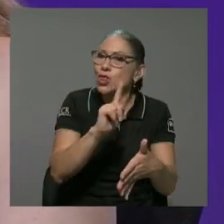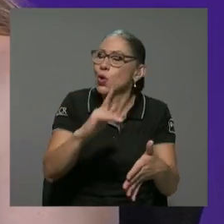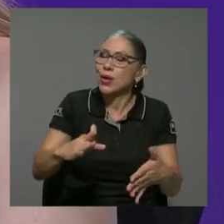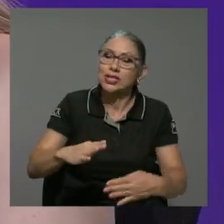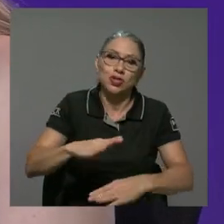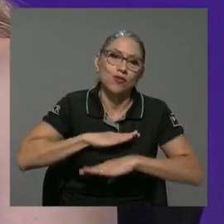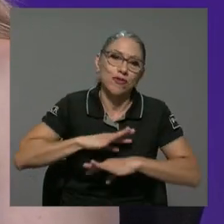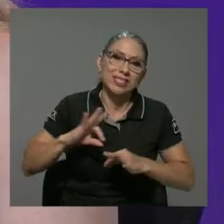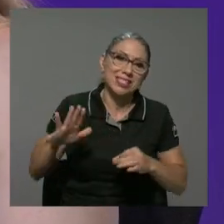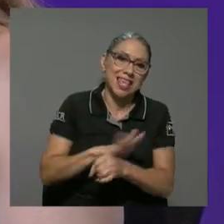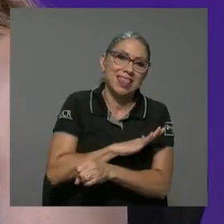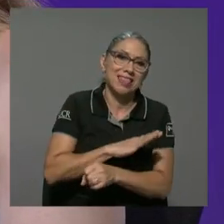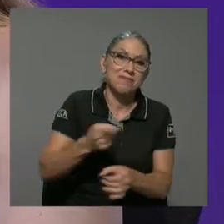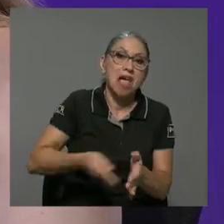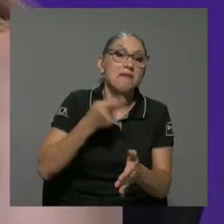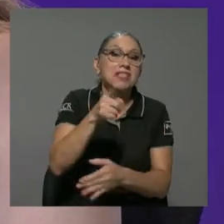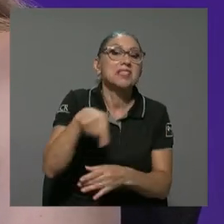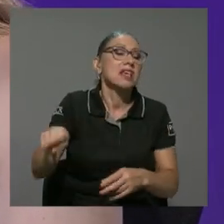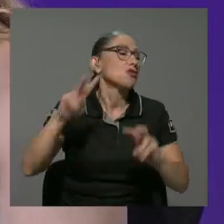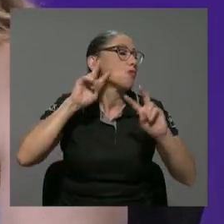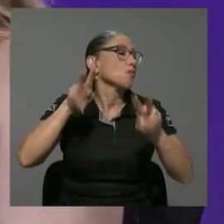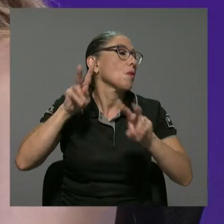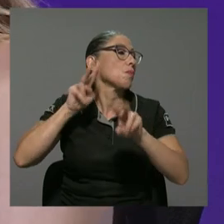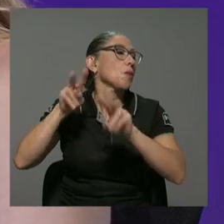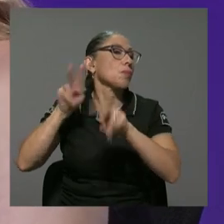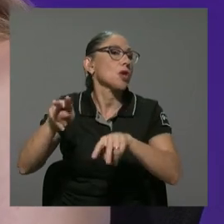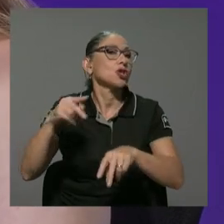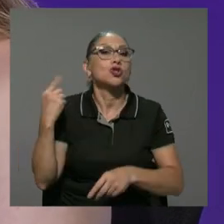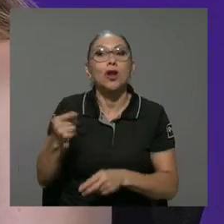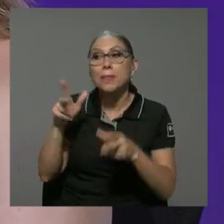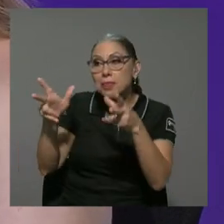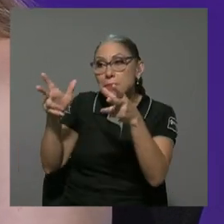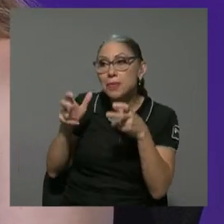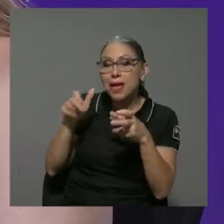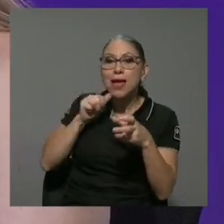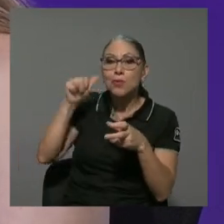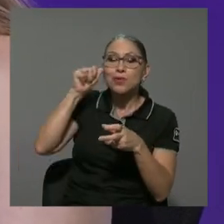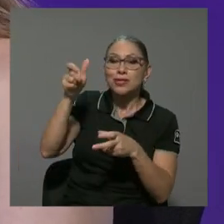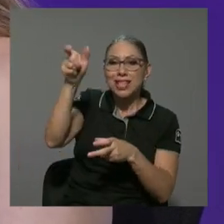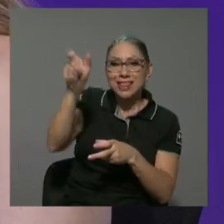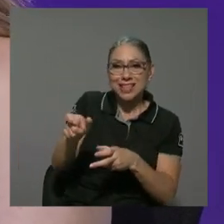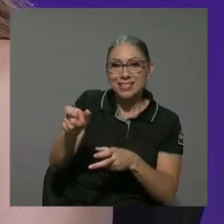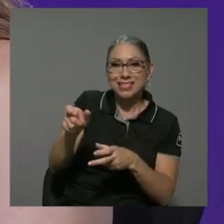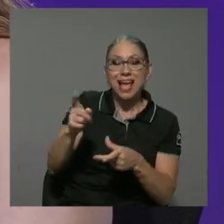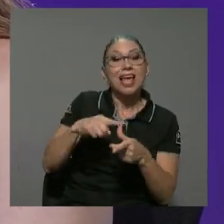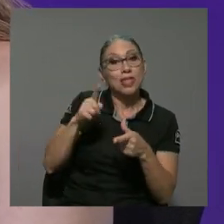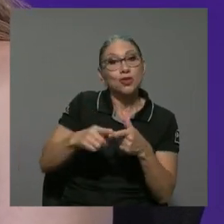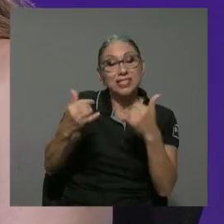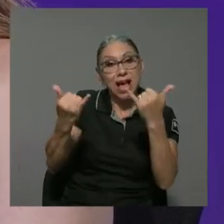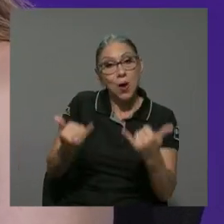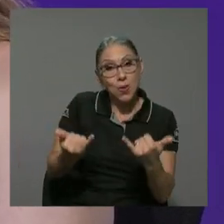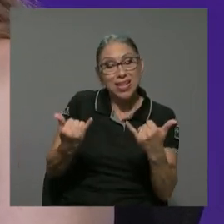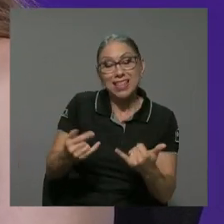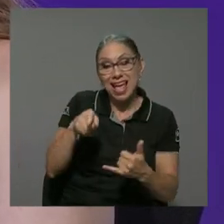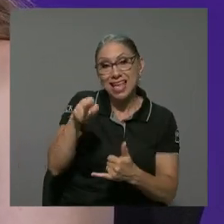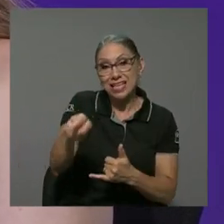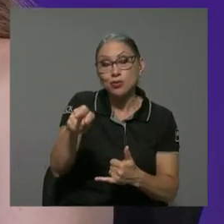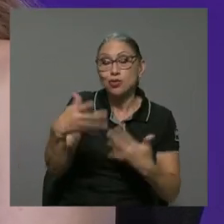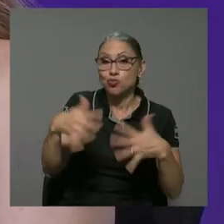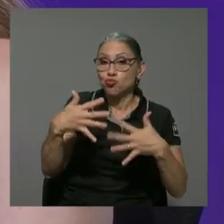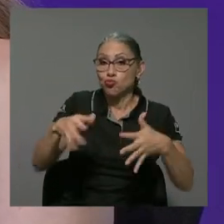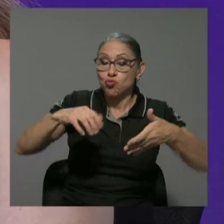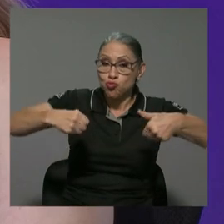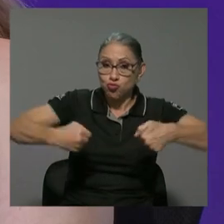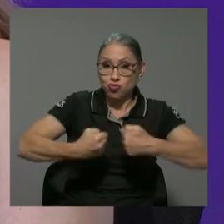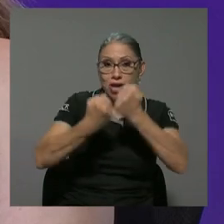es escuchada por todo este tema adultocentrista, ¿verdad?, con el que lidiamos ahorita en política. Entonces, creo que eso es uno ahorita de los mayores retos también que